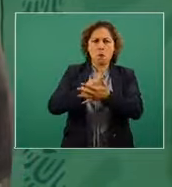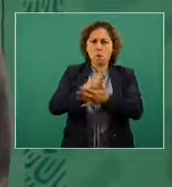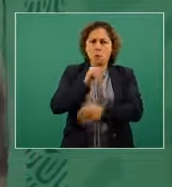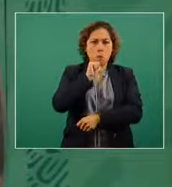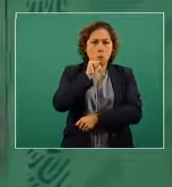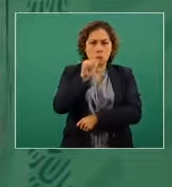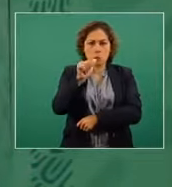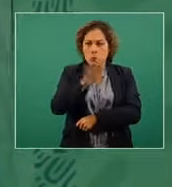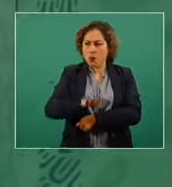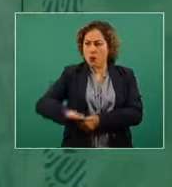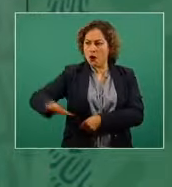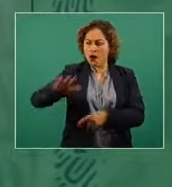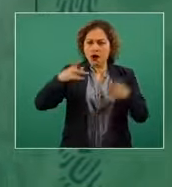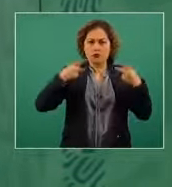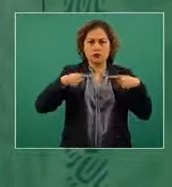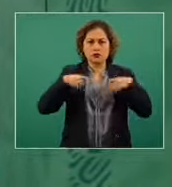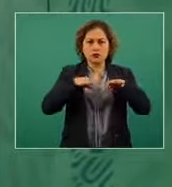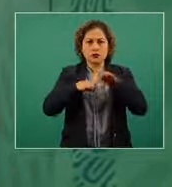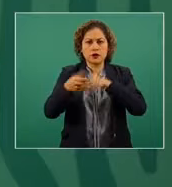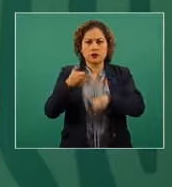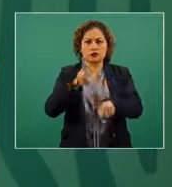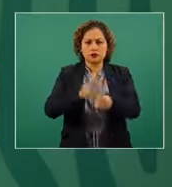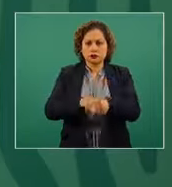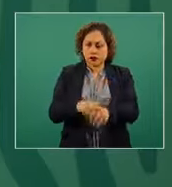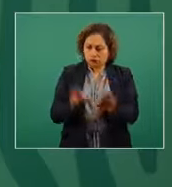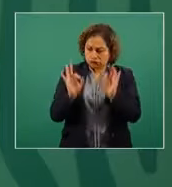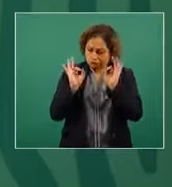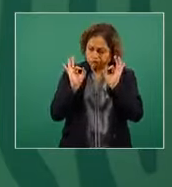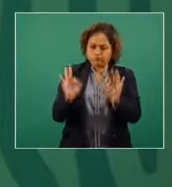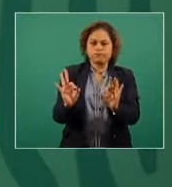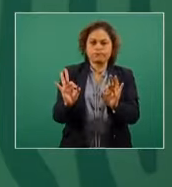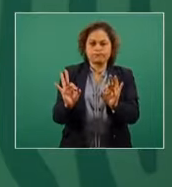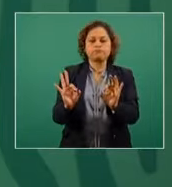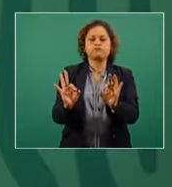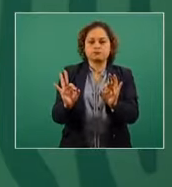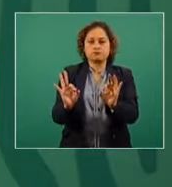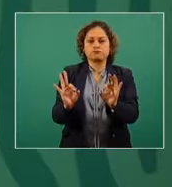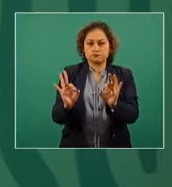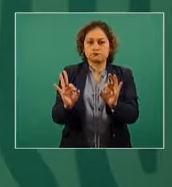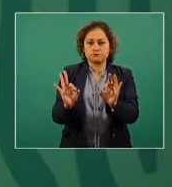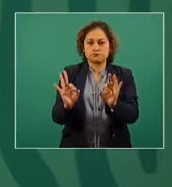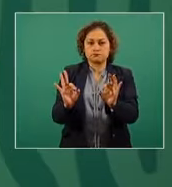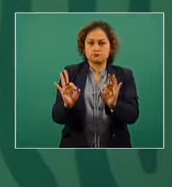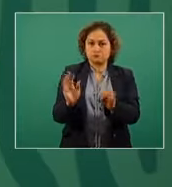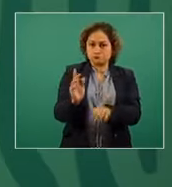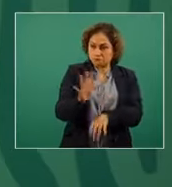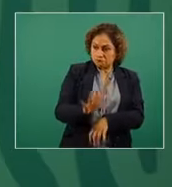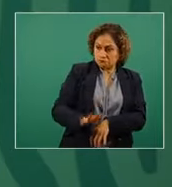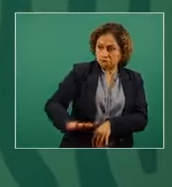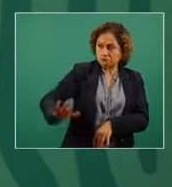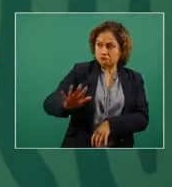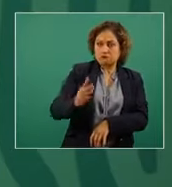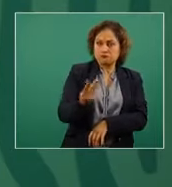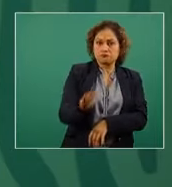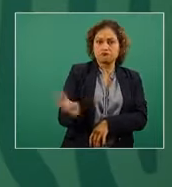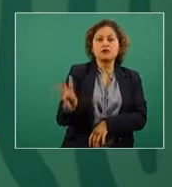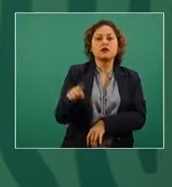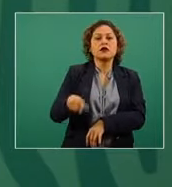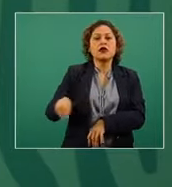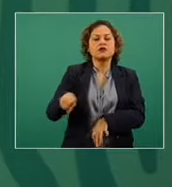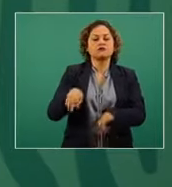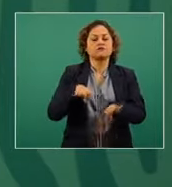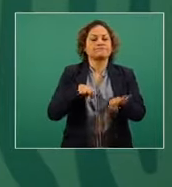Han actuado con una responsabilidad ejemplar.